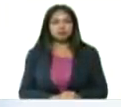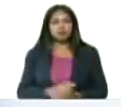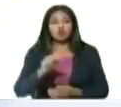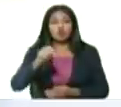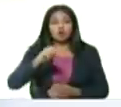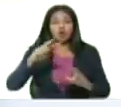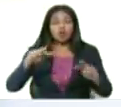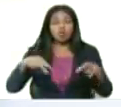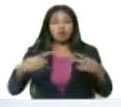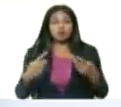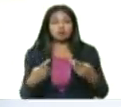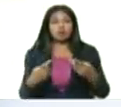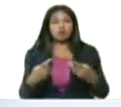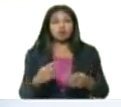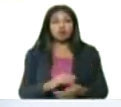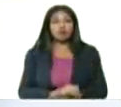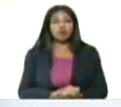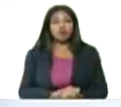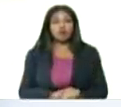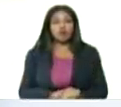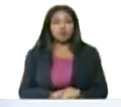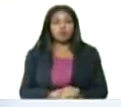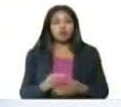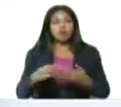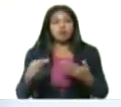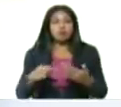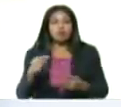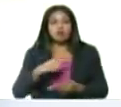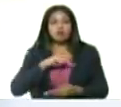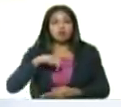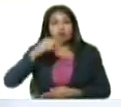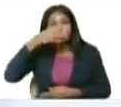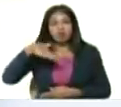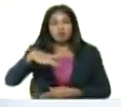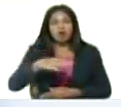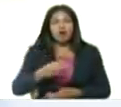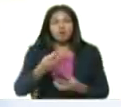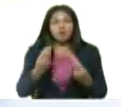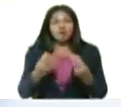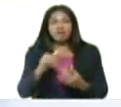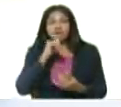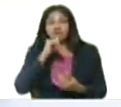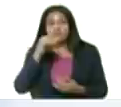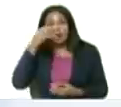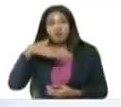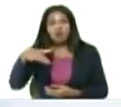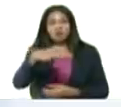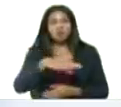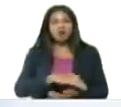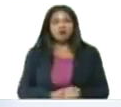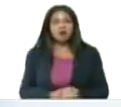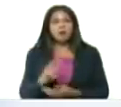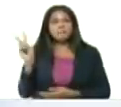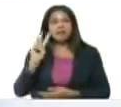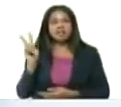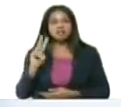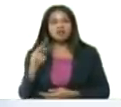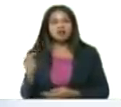actualizando los datos a nuestro pueblo, siempre en la necesidad de tener bien informado al pueblo, Venezuela llega